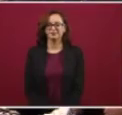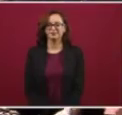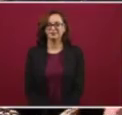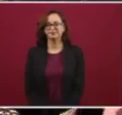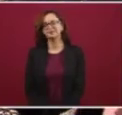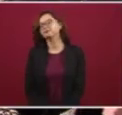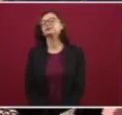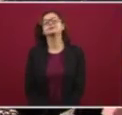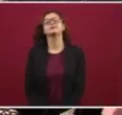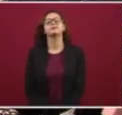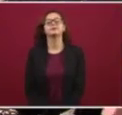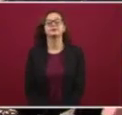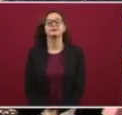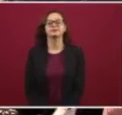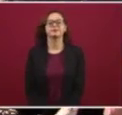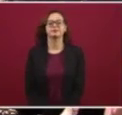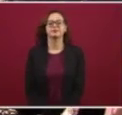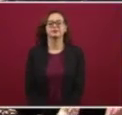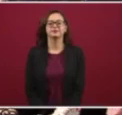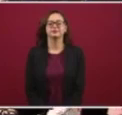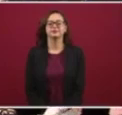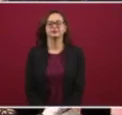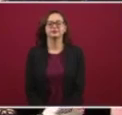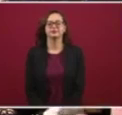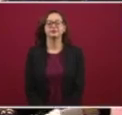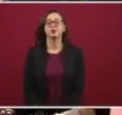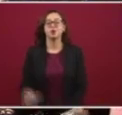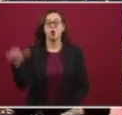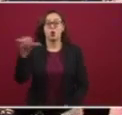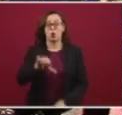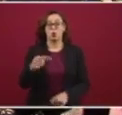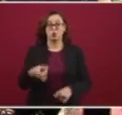El día de hoy es un día